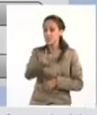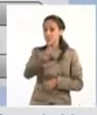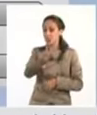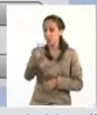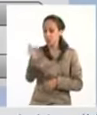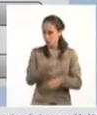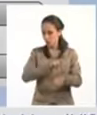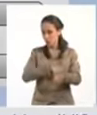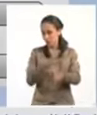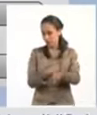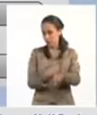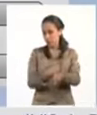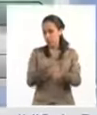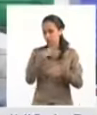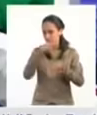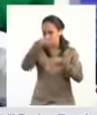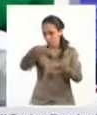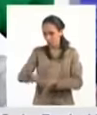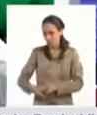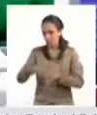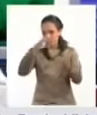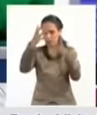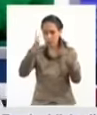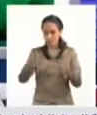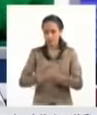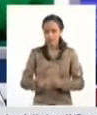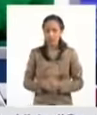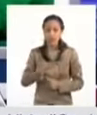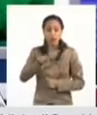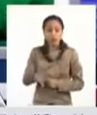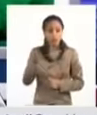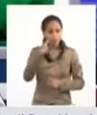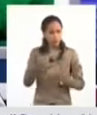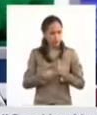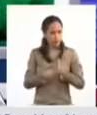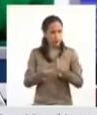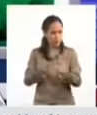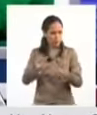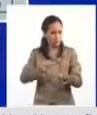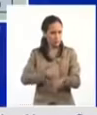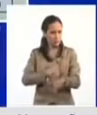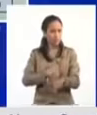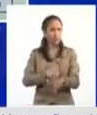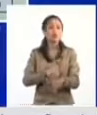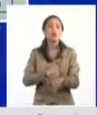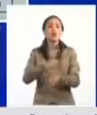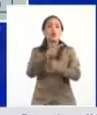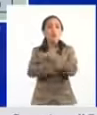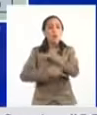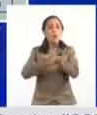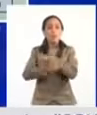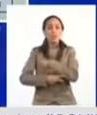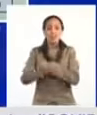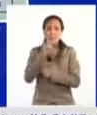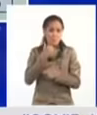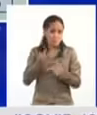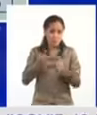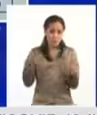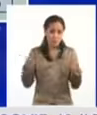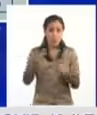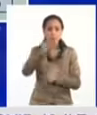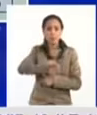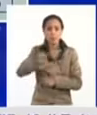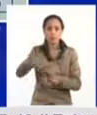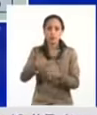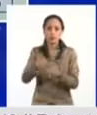2,62%. Vamos a ver ahora un momentico en un gráfico los países que aportaron mayor número de casos en el